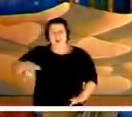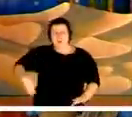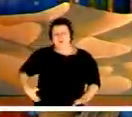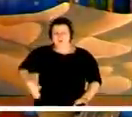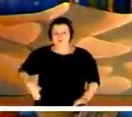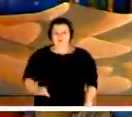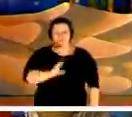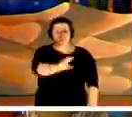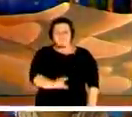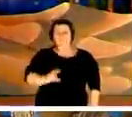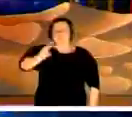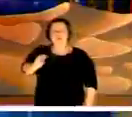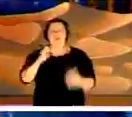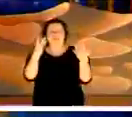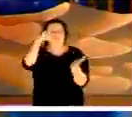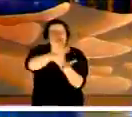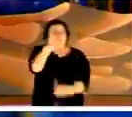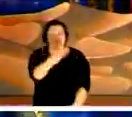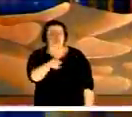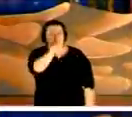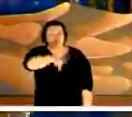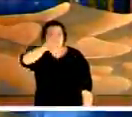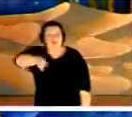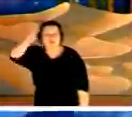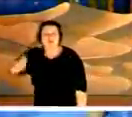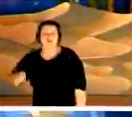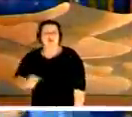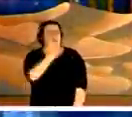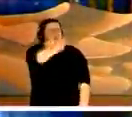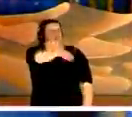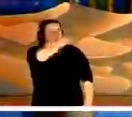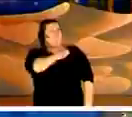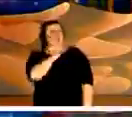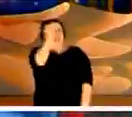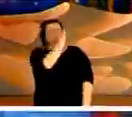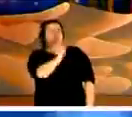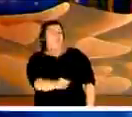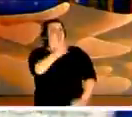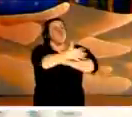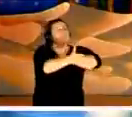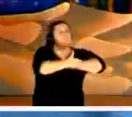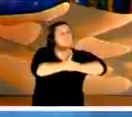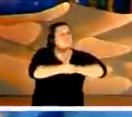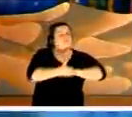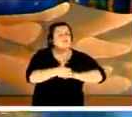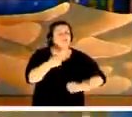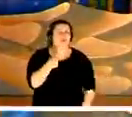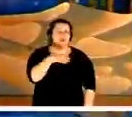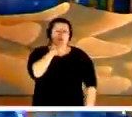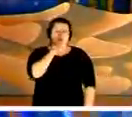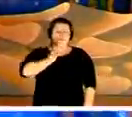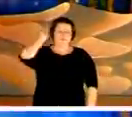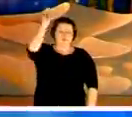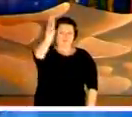van a cobrar. Si España está en crisis y hay tanta pobreza, ahora a ti te quiero